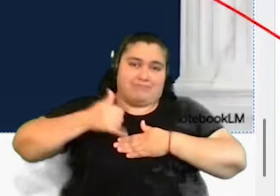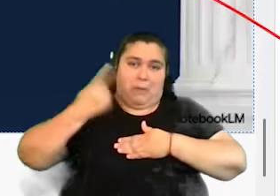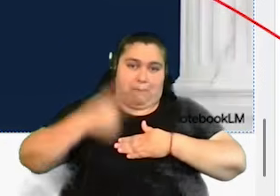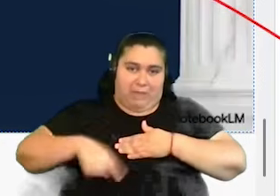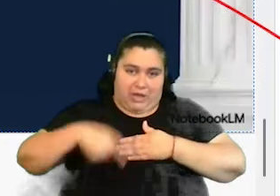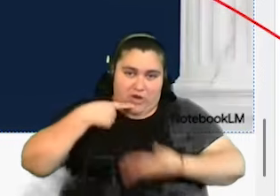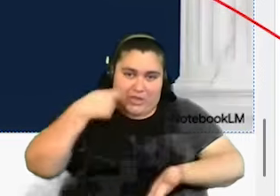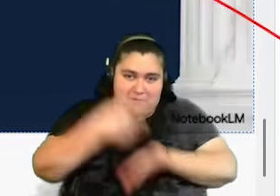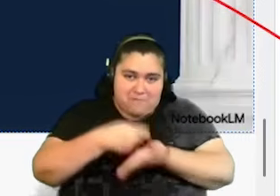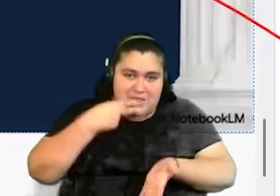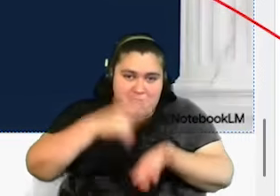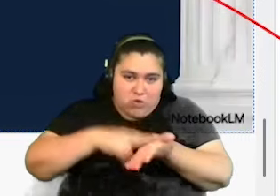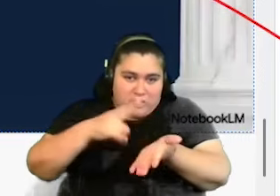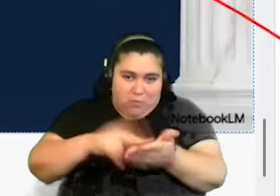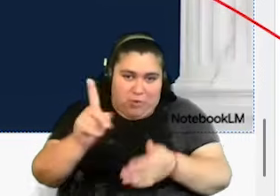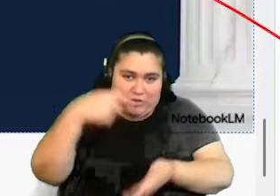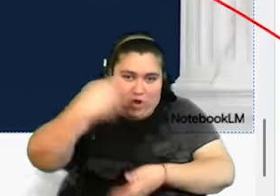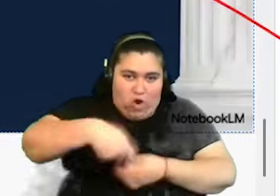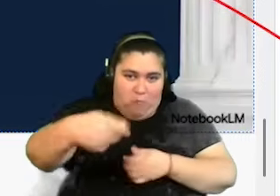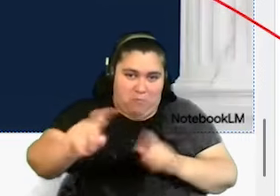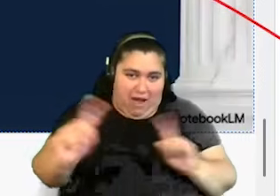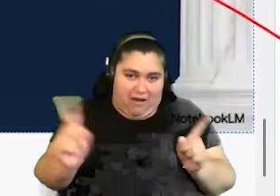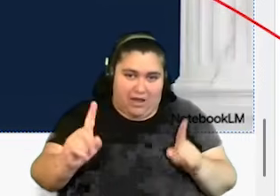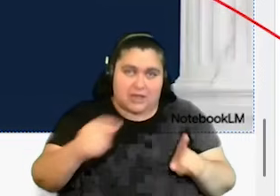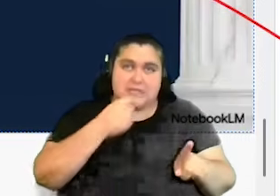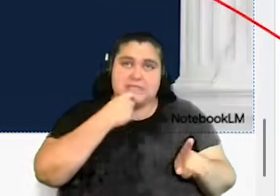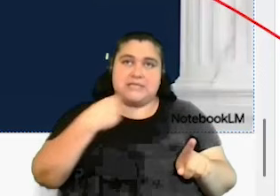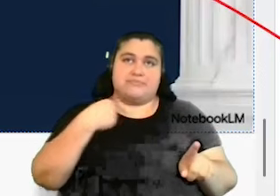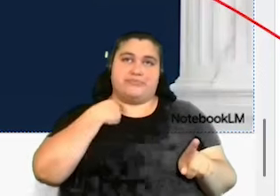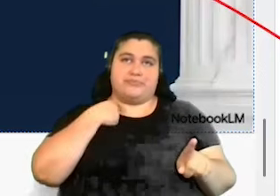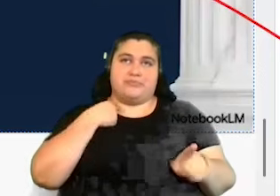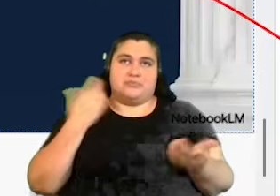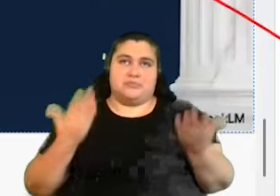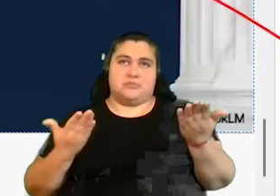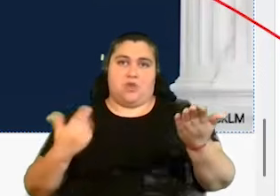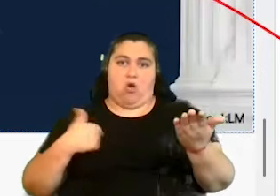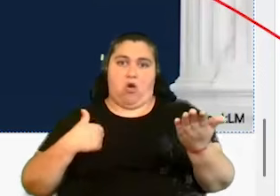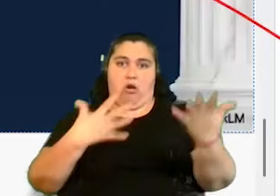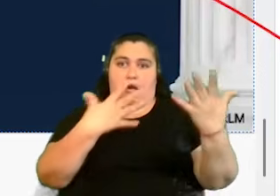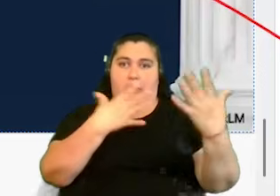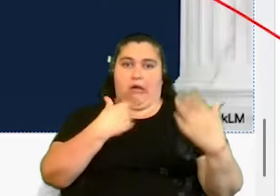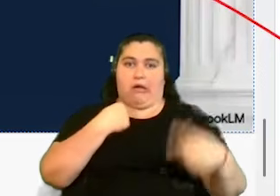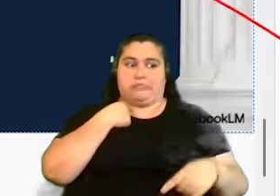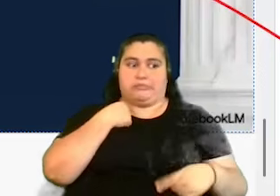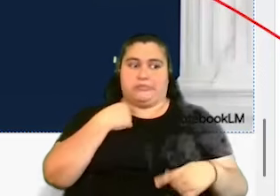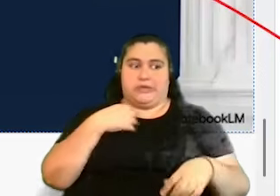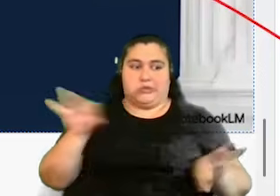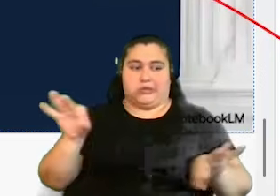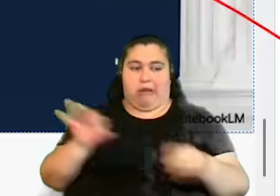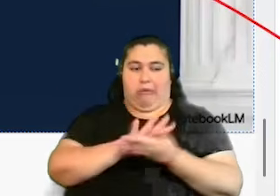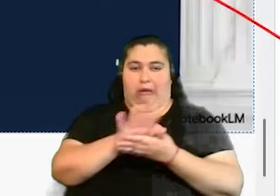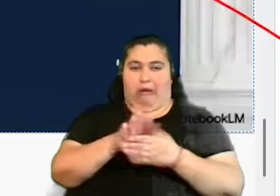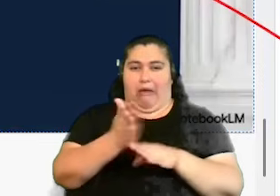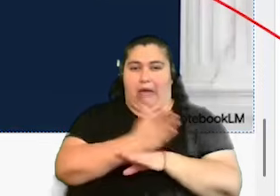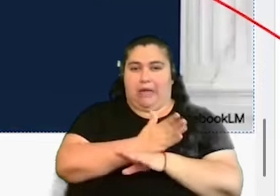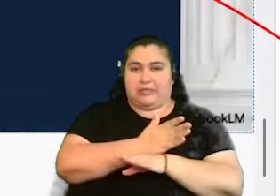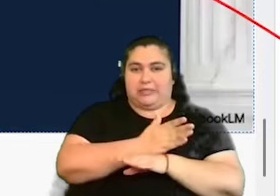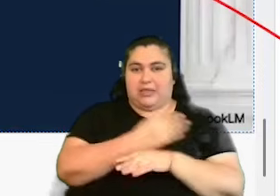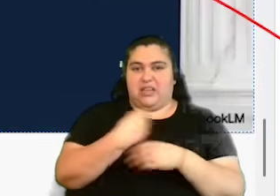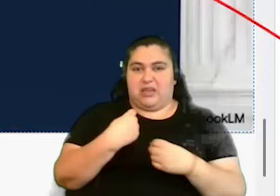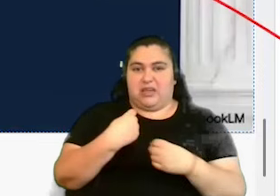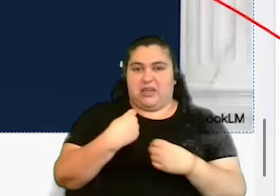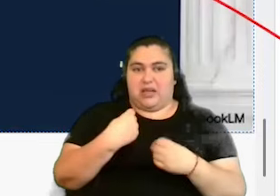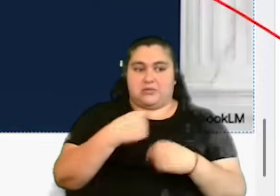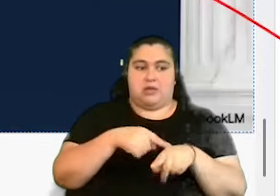entre lo que se estira, entre si me agarran tengo la posibilidad de arreglar. O sea, todo el trabajo que se venía haciendo para atrás,